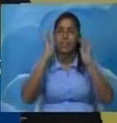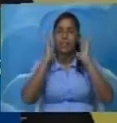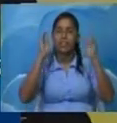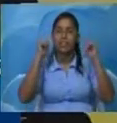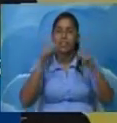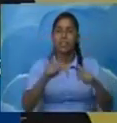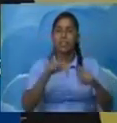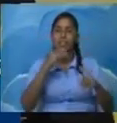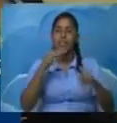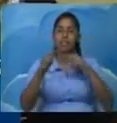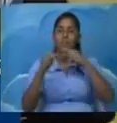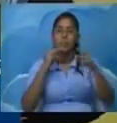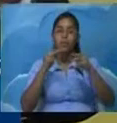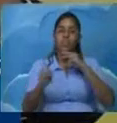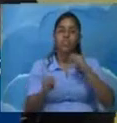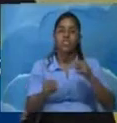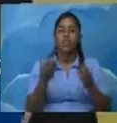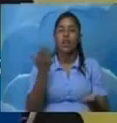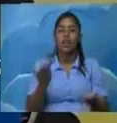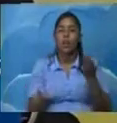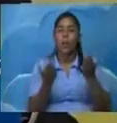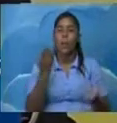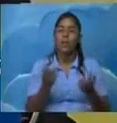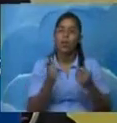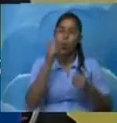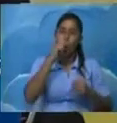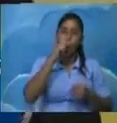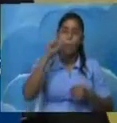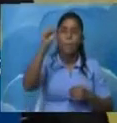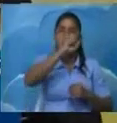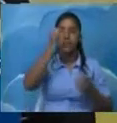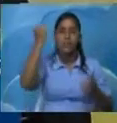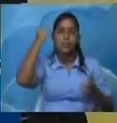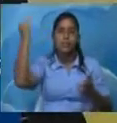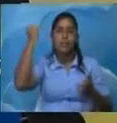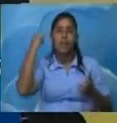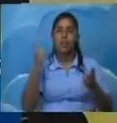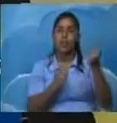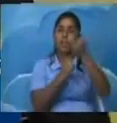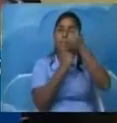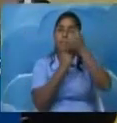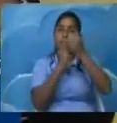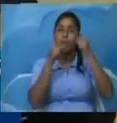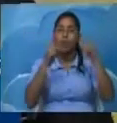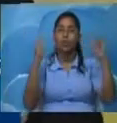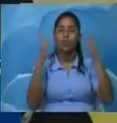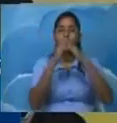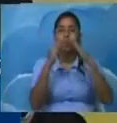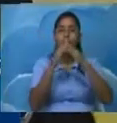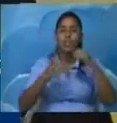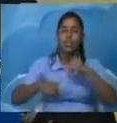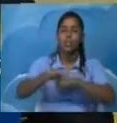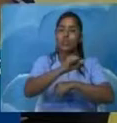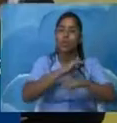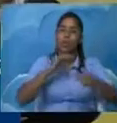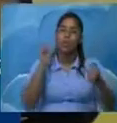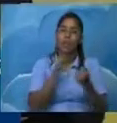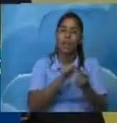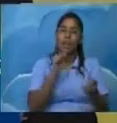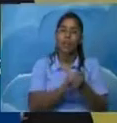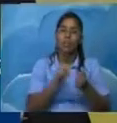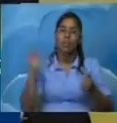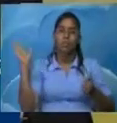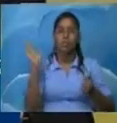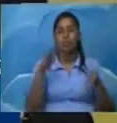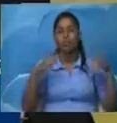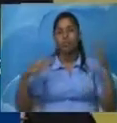este mensaje, le compararé a un hombre sabio que edificó su casa sobre la roca. Vinieron